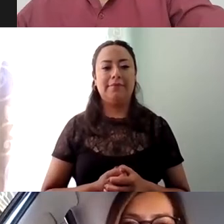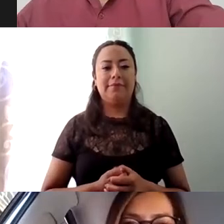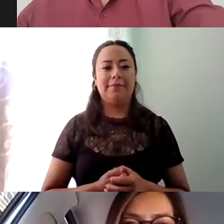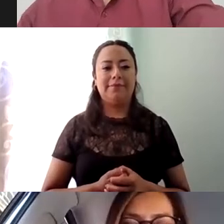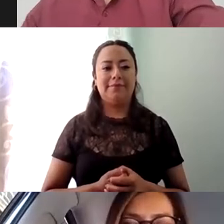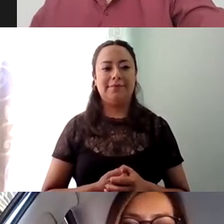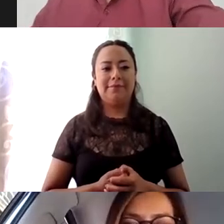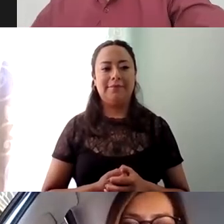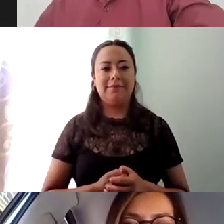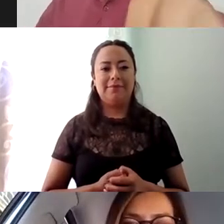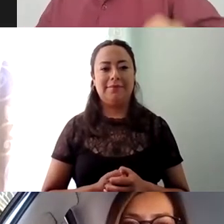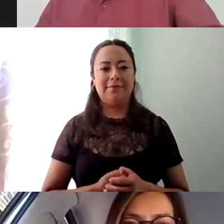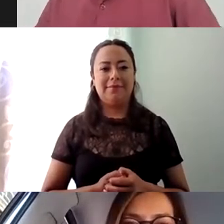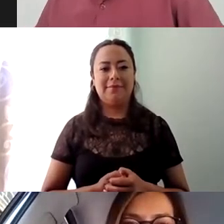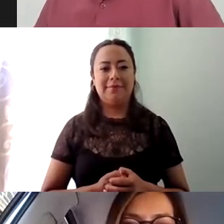robé, diputado presidente.